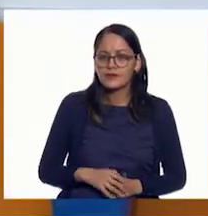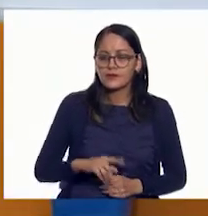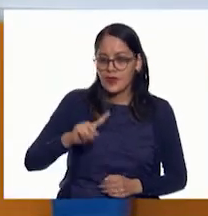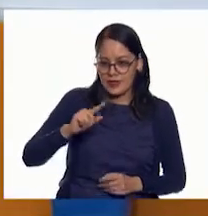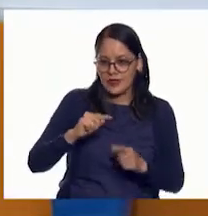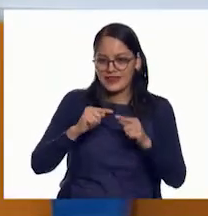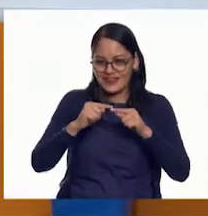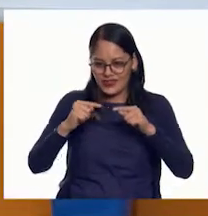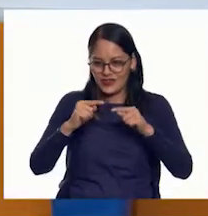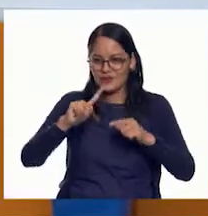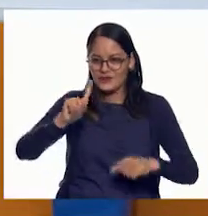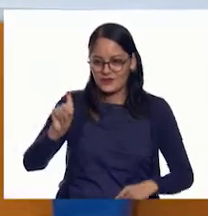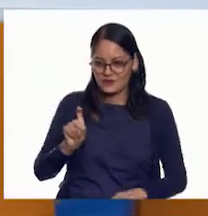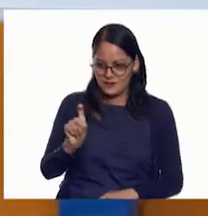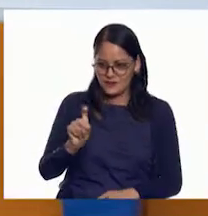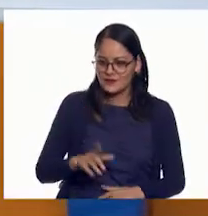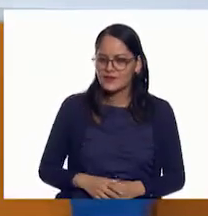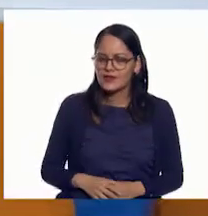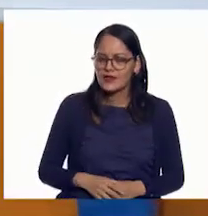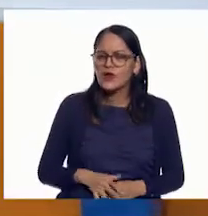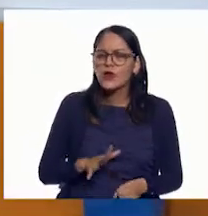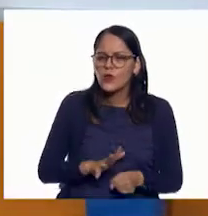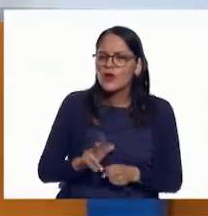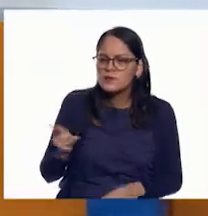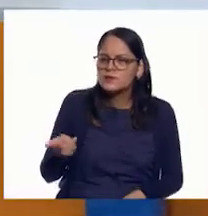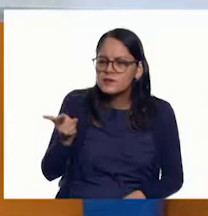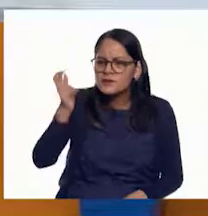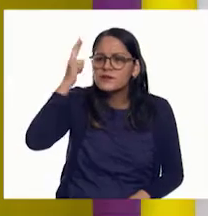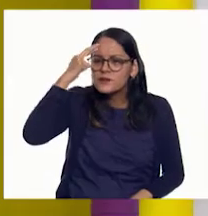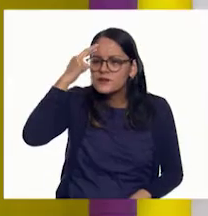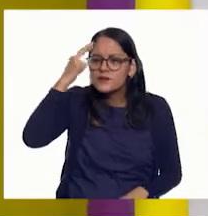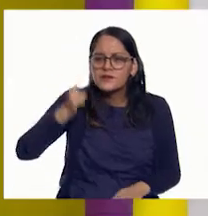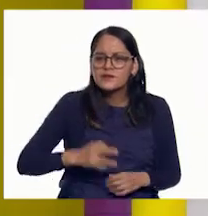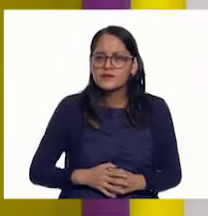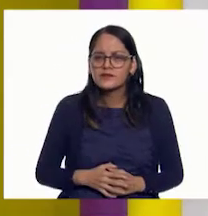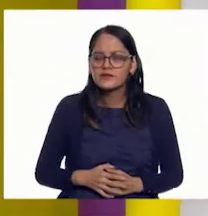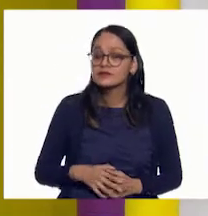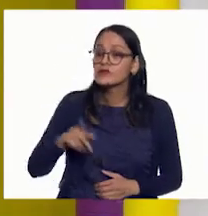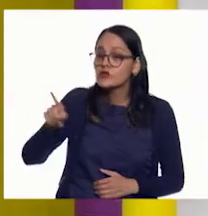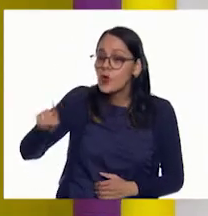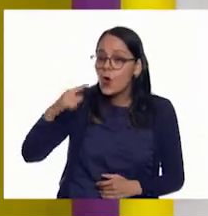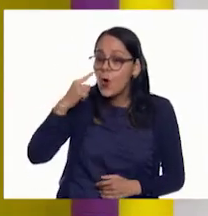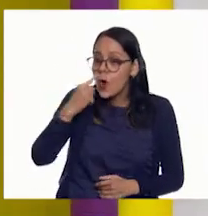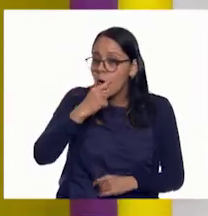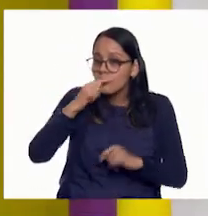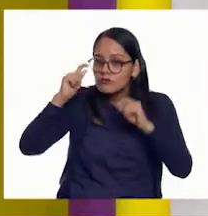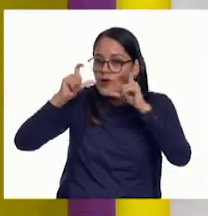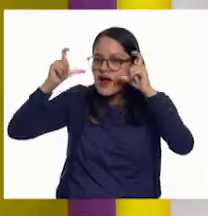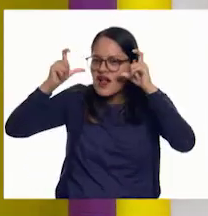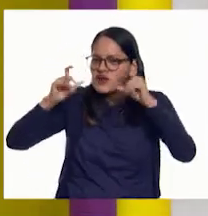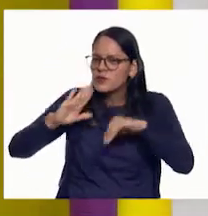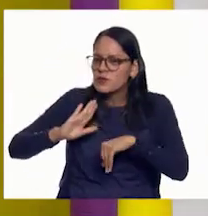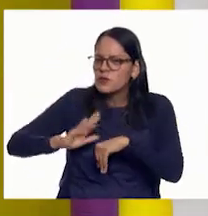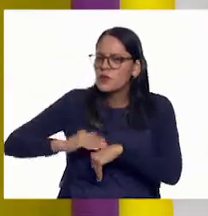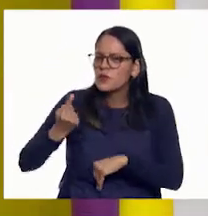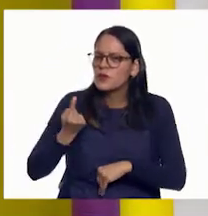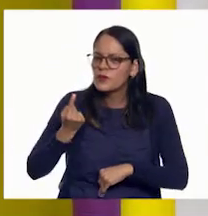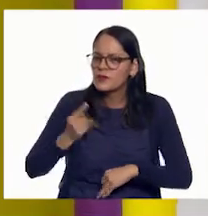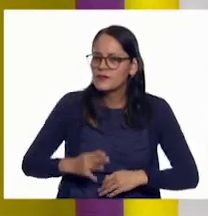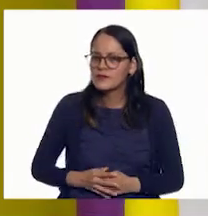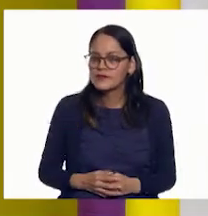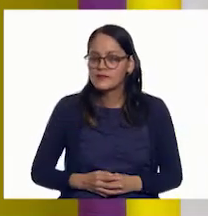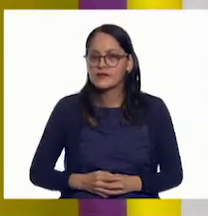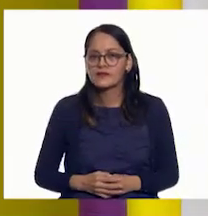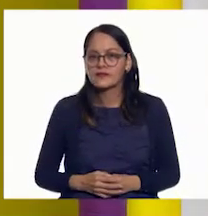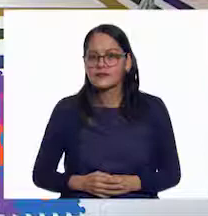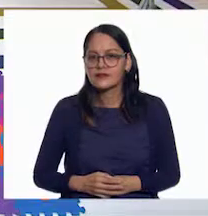otro guión y es, ¿qué pregunta le hace? ¿La recuerdan? ¿Por qué tienes esos ojos tan grandes? Le pregunta primero.